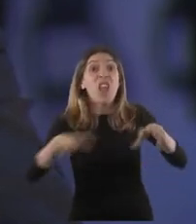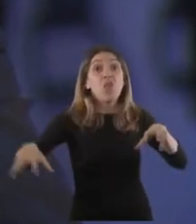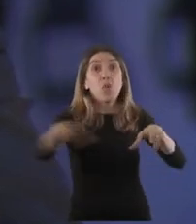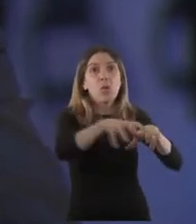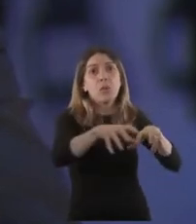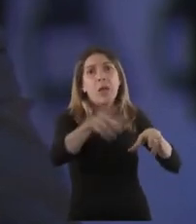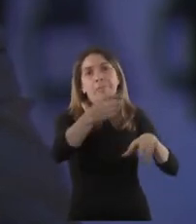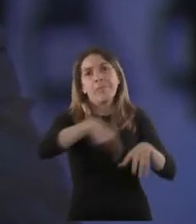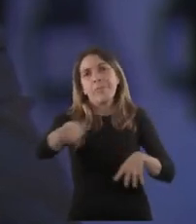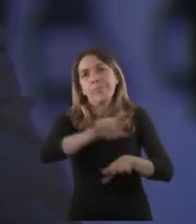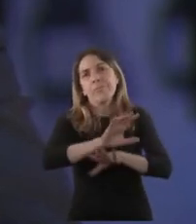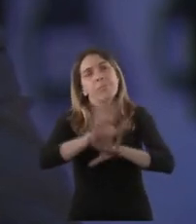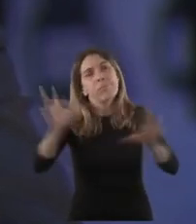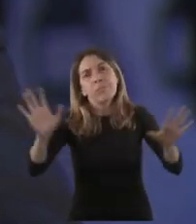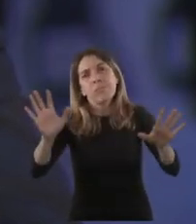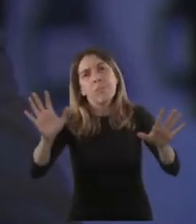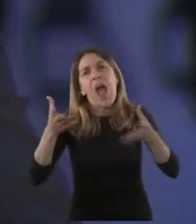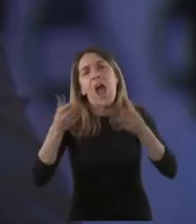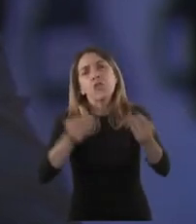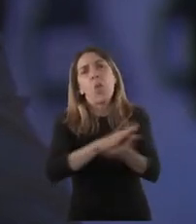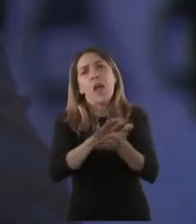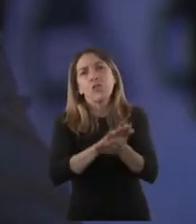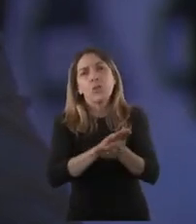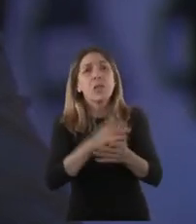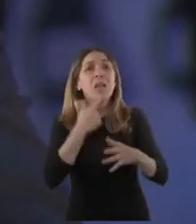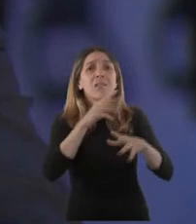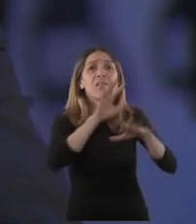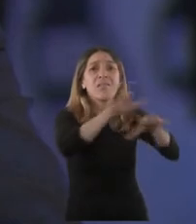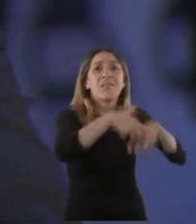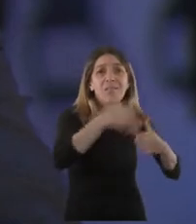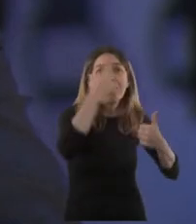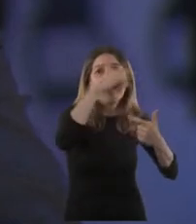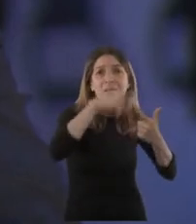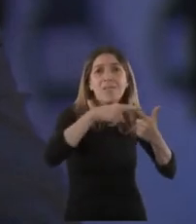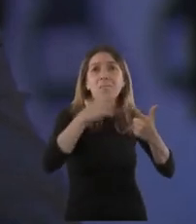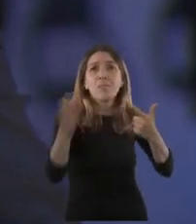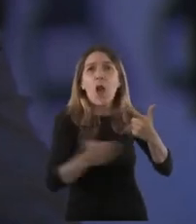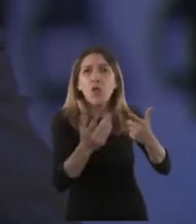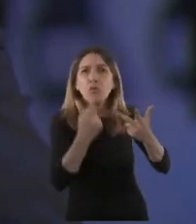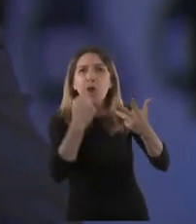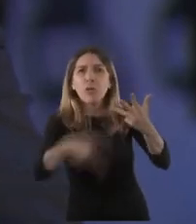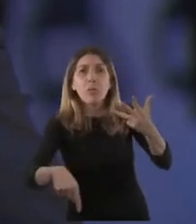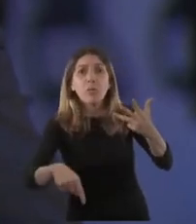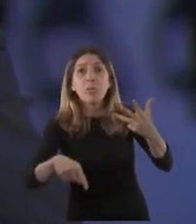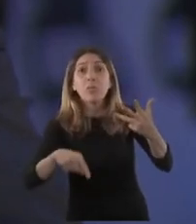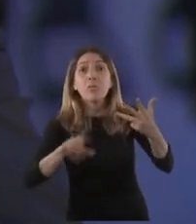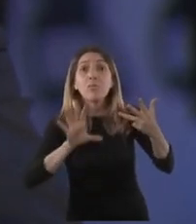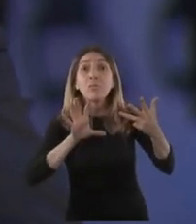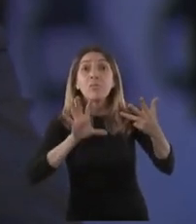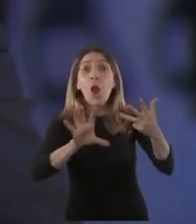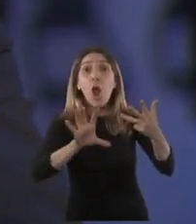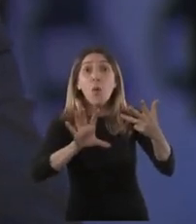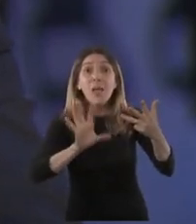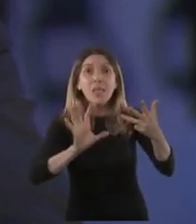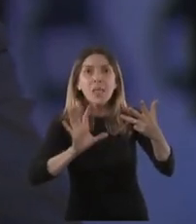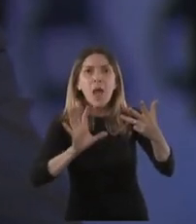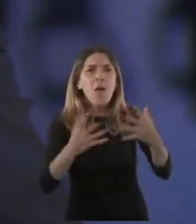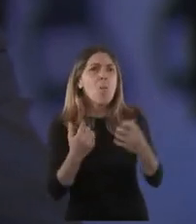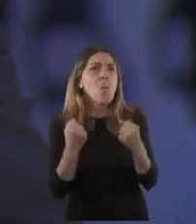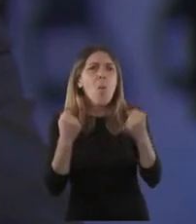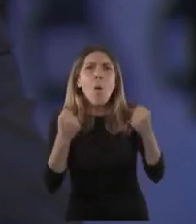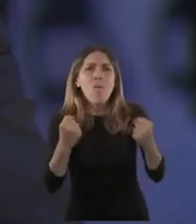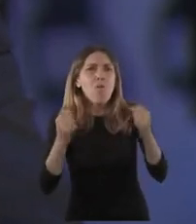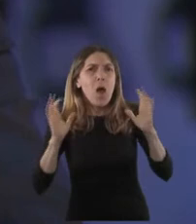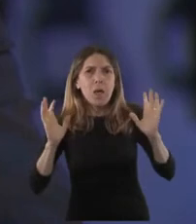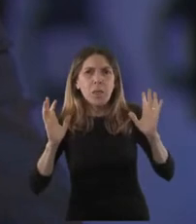certeza. Todo el sector agroindustrial y agroalimentario en la provincia está con plena potencialidad y